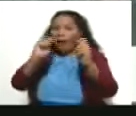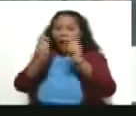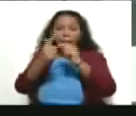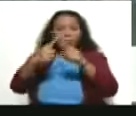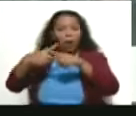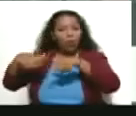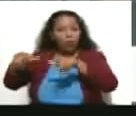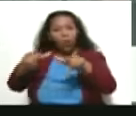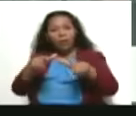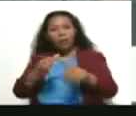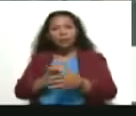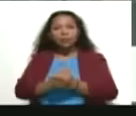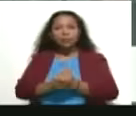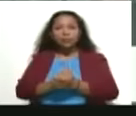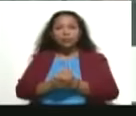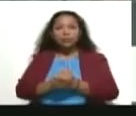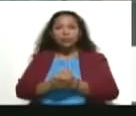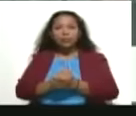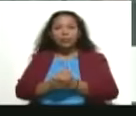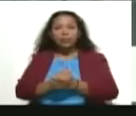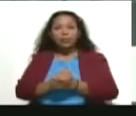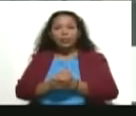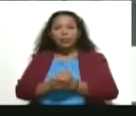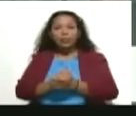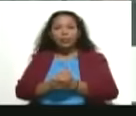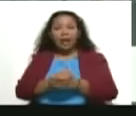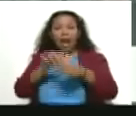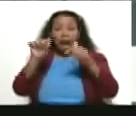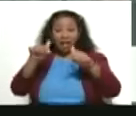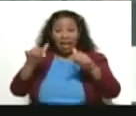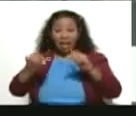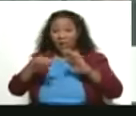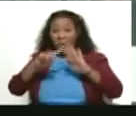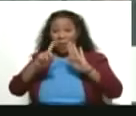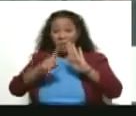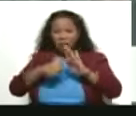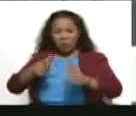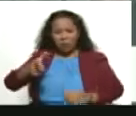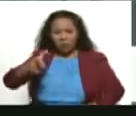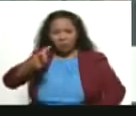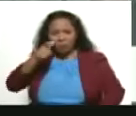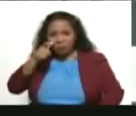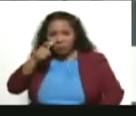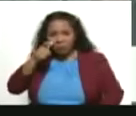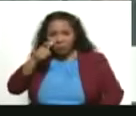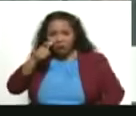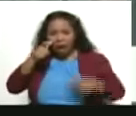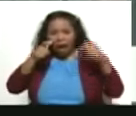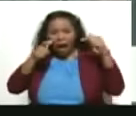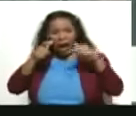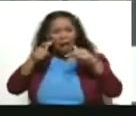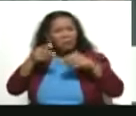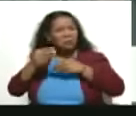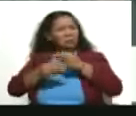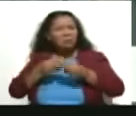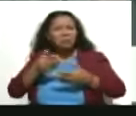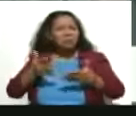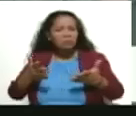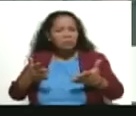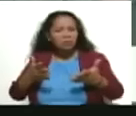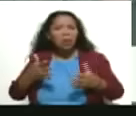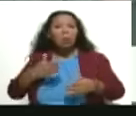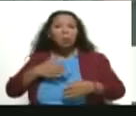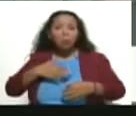Estos centros están en total régimen penitenciario, donde podrán hacer todo